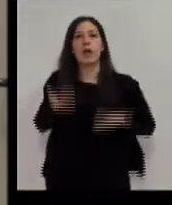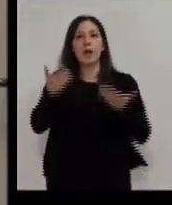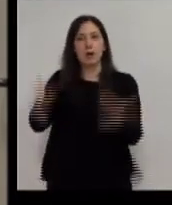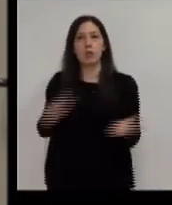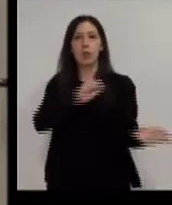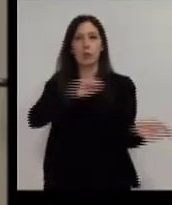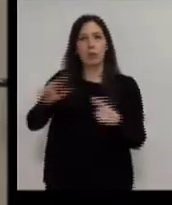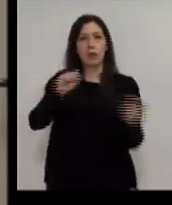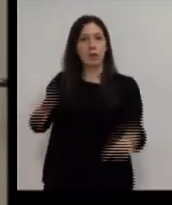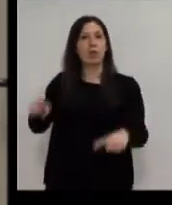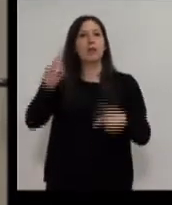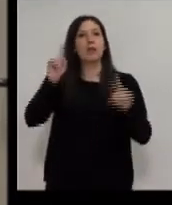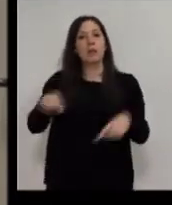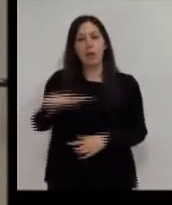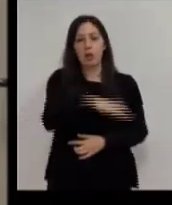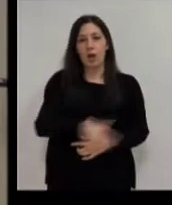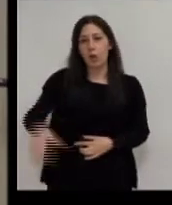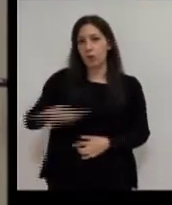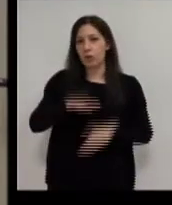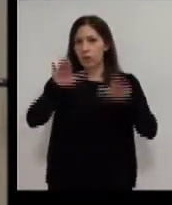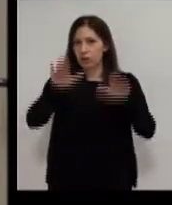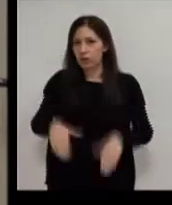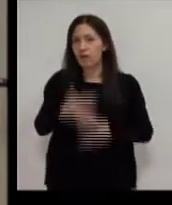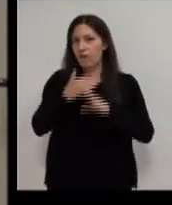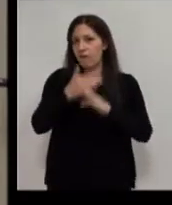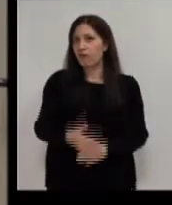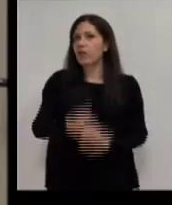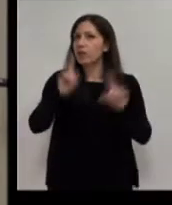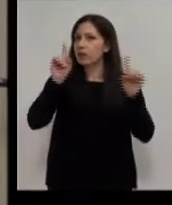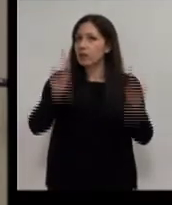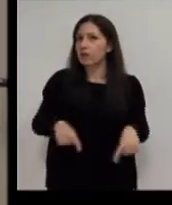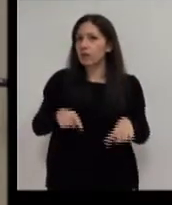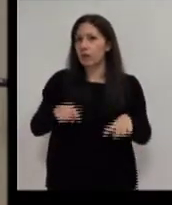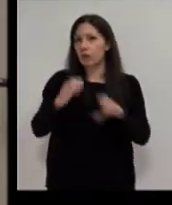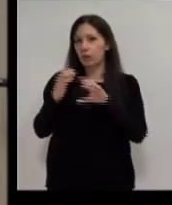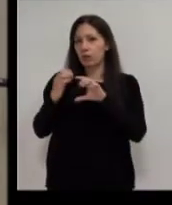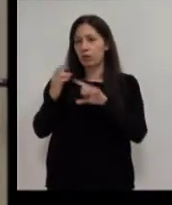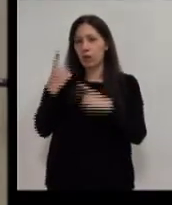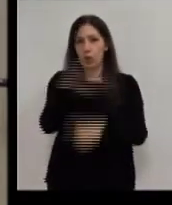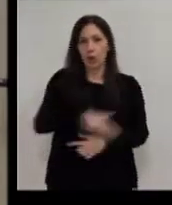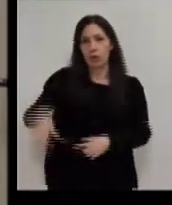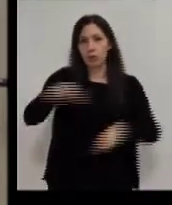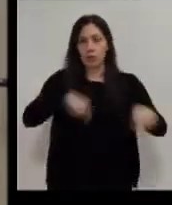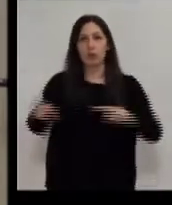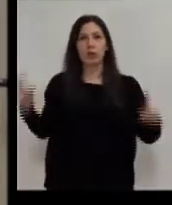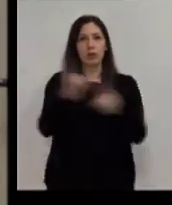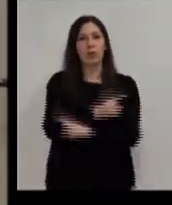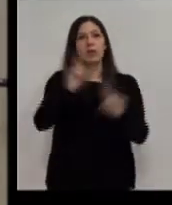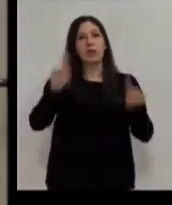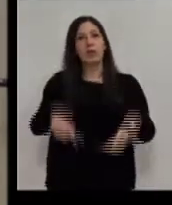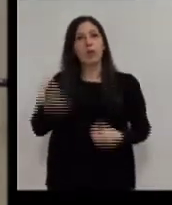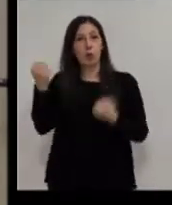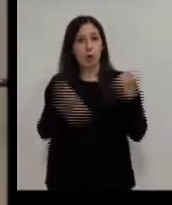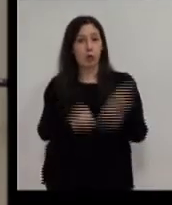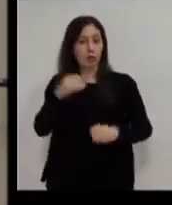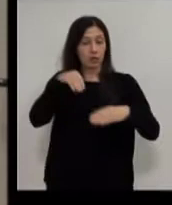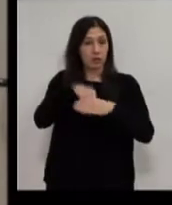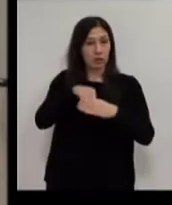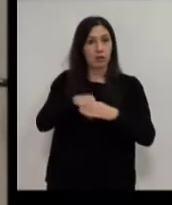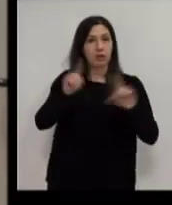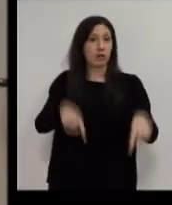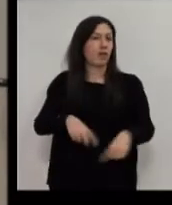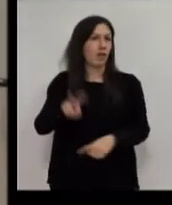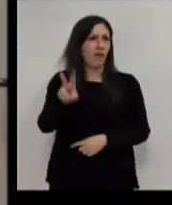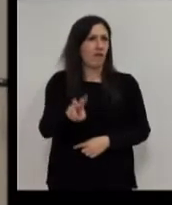sistemas de ayuda a la explotación, tanto en instalaciones fijas, paradas, intercambiadores, estaciones, etcétera, como en el interior de los